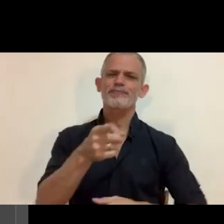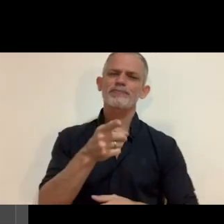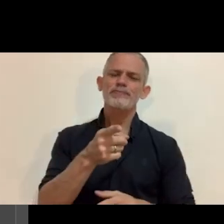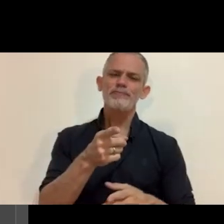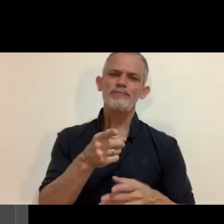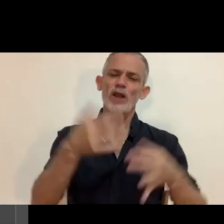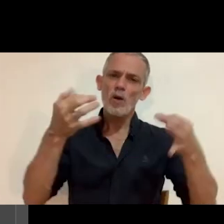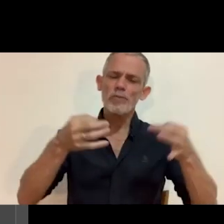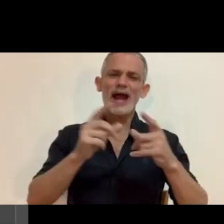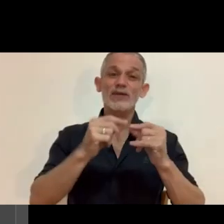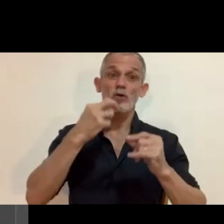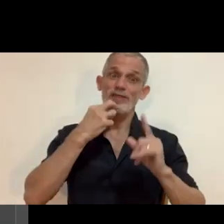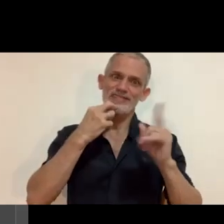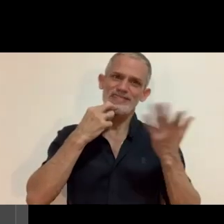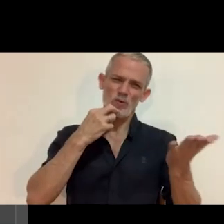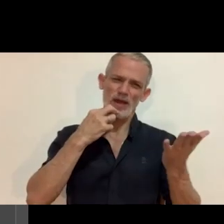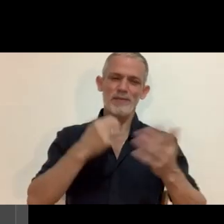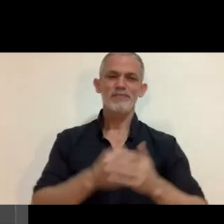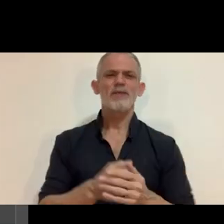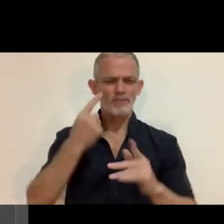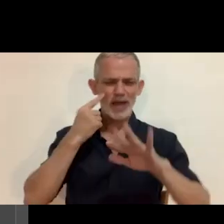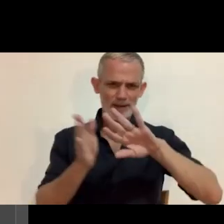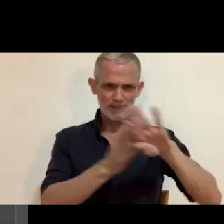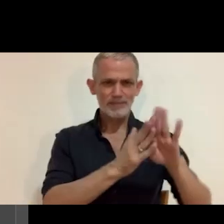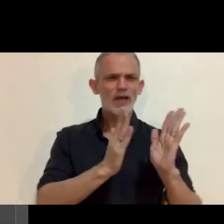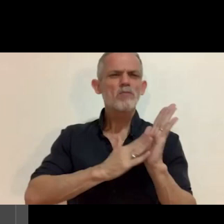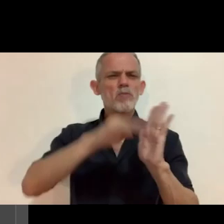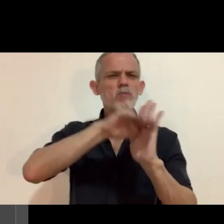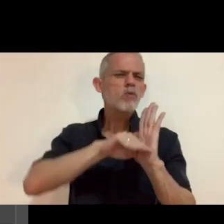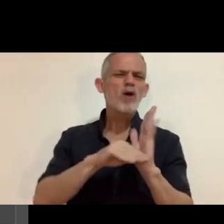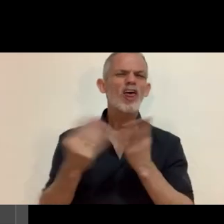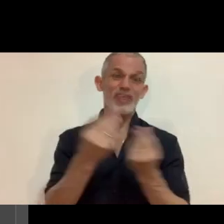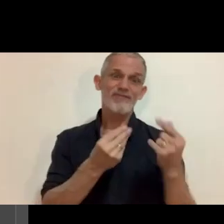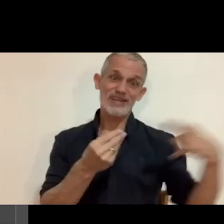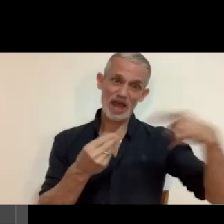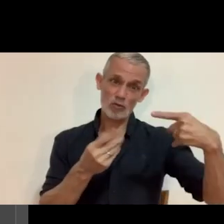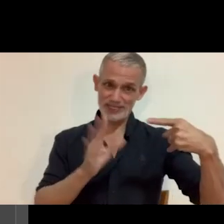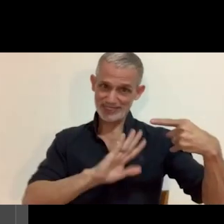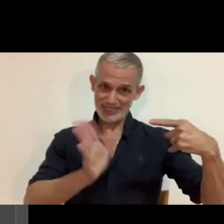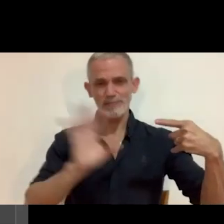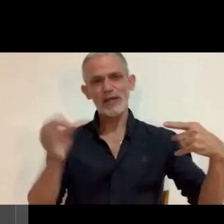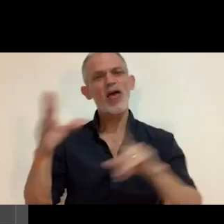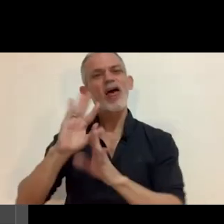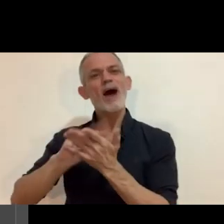artículo 19, ¿no? Bueno, vayamos a los argumentos de la defensa, que son importantes.